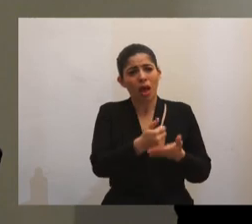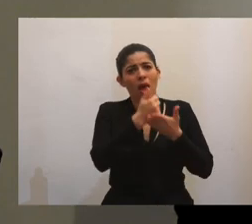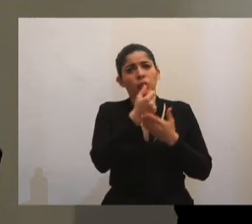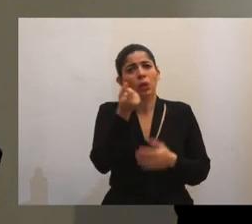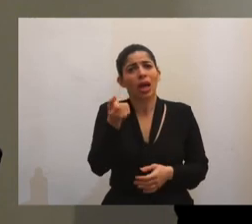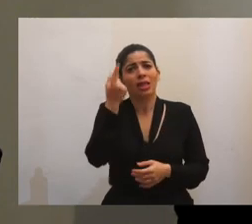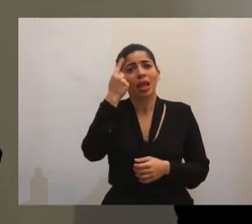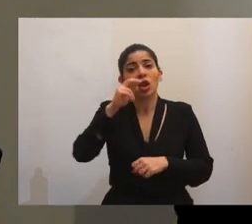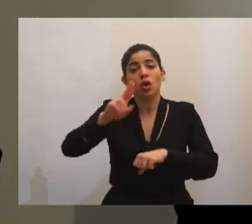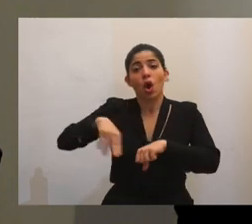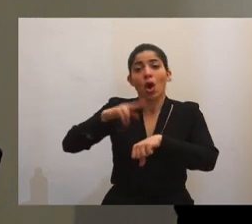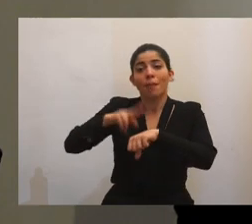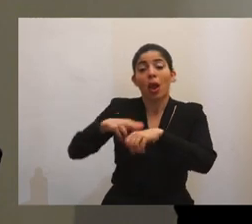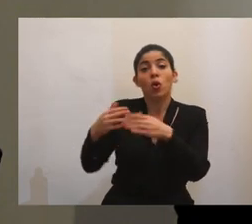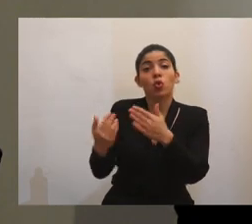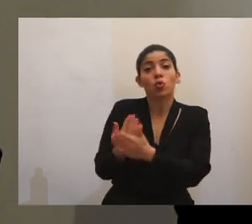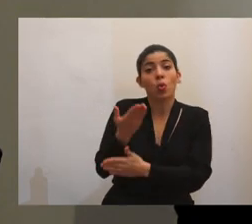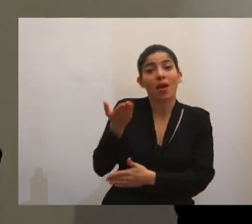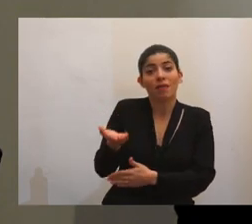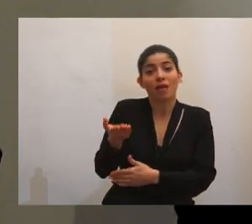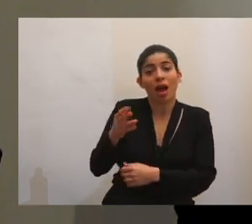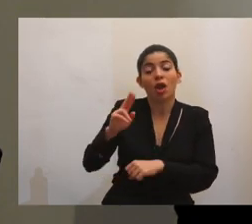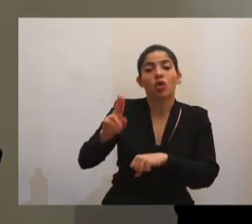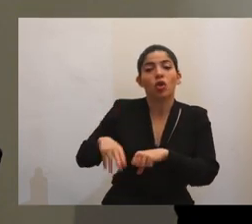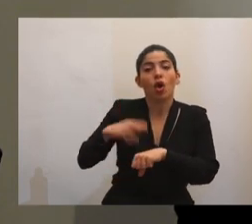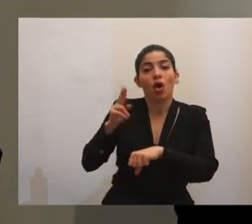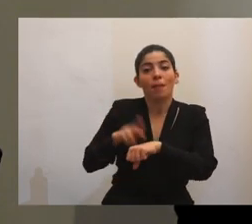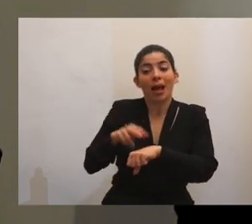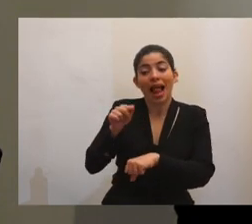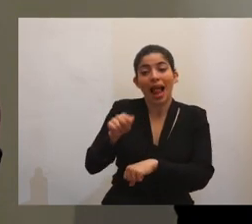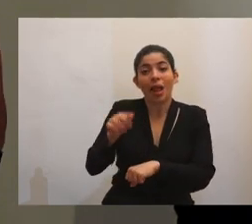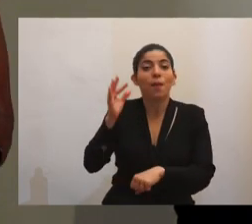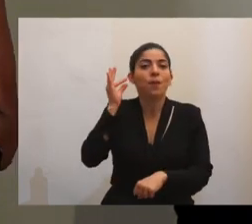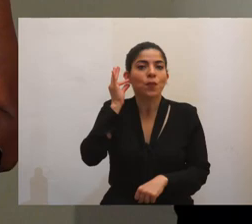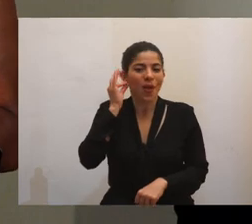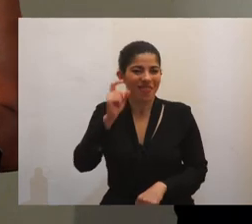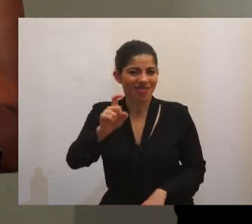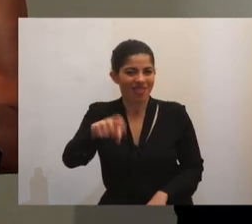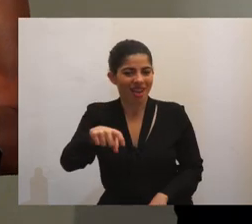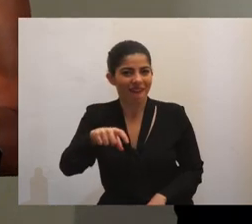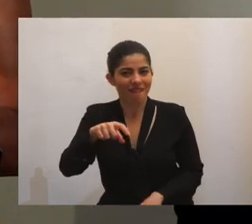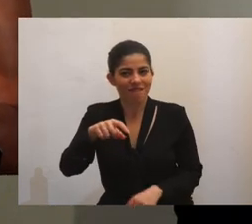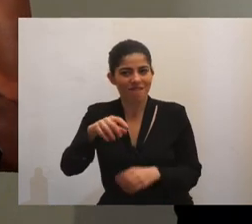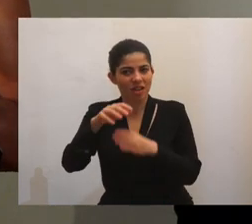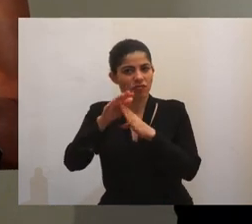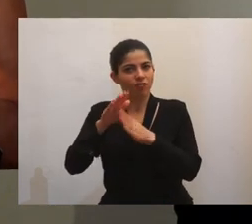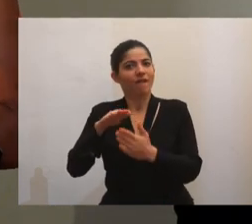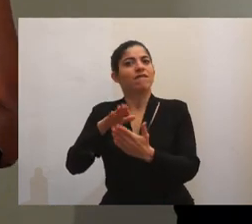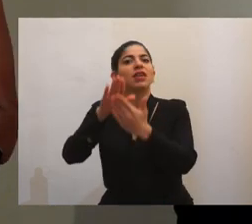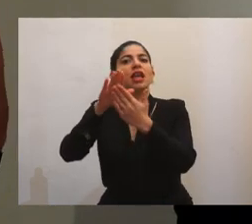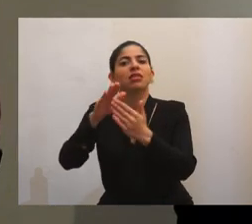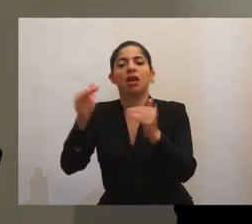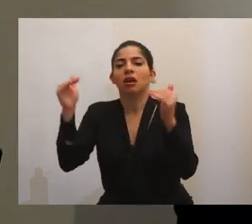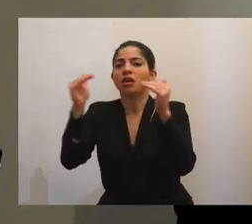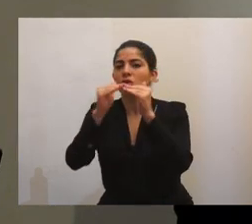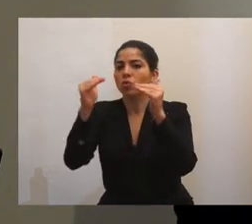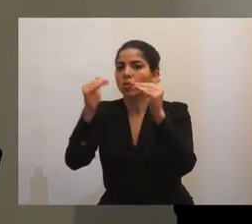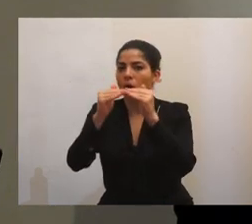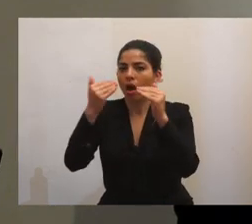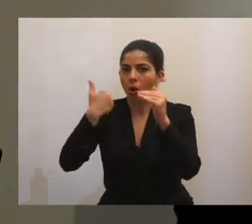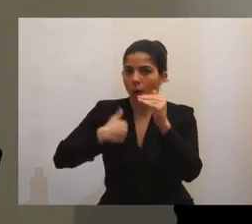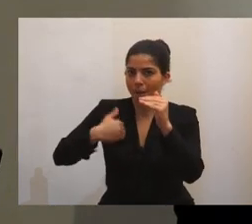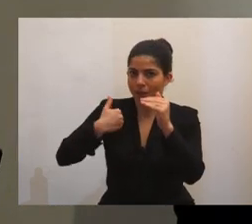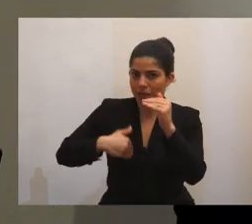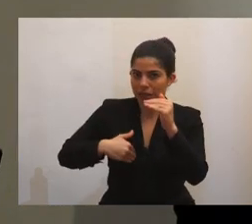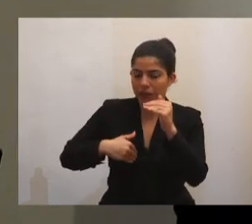la nueva normalidad es una normalidad en la cual las mujeres tienen que estar al frente, en igualdad de condiciones que